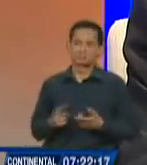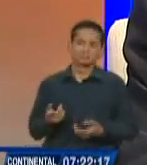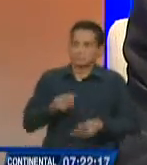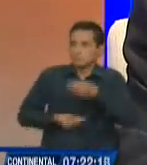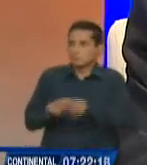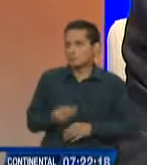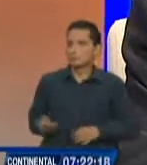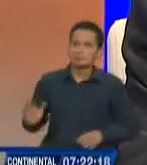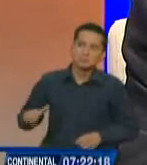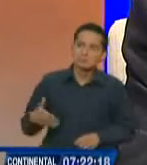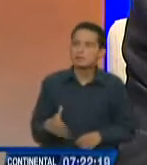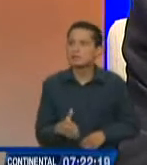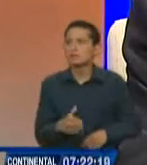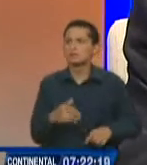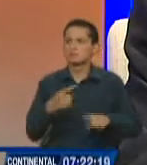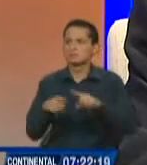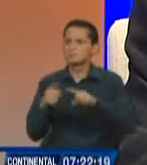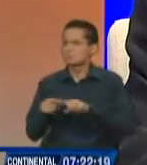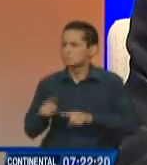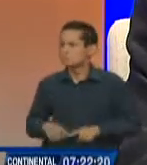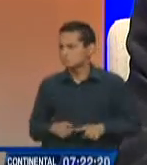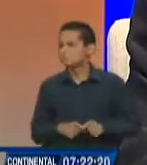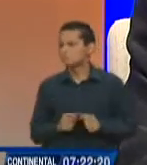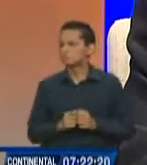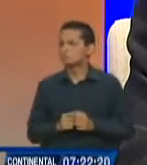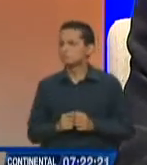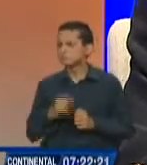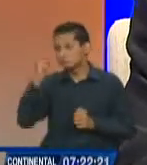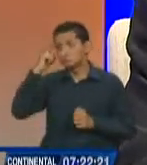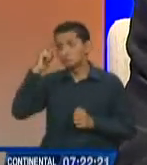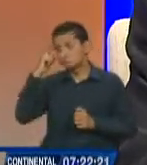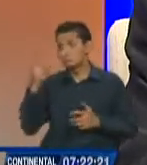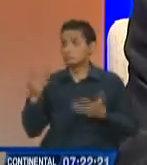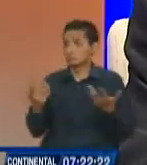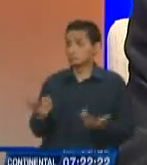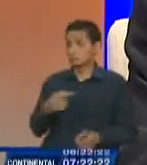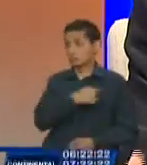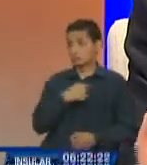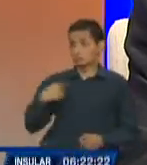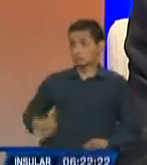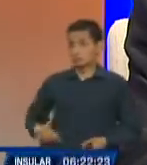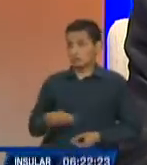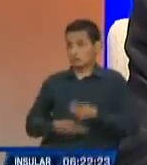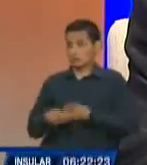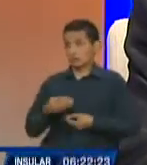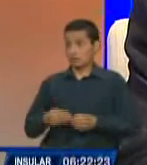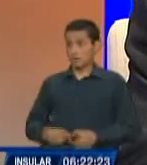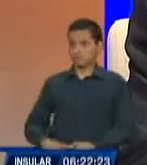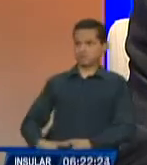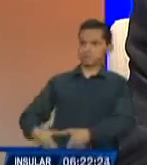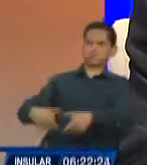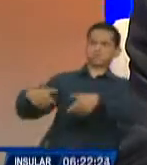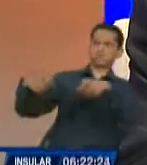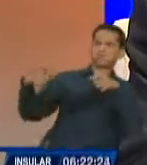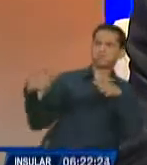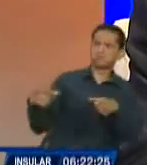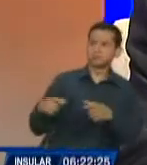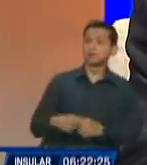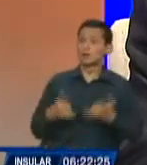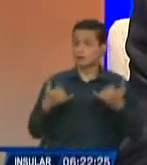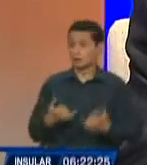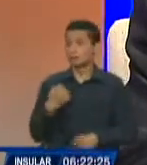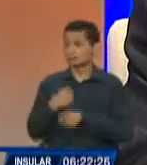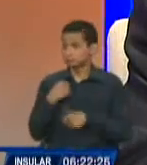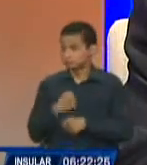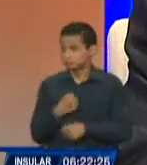de productos. Y realmente, más allá de, por supuesto, el tamaño gigantesco del mercado chino, es importante indicar que tenemos que seguir trabajando, tenemos